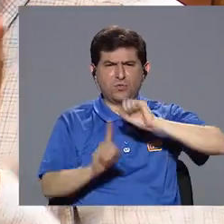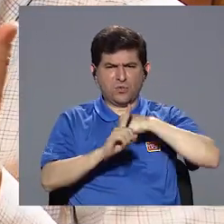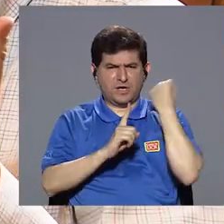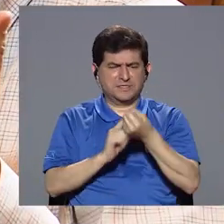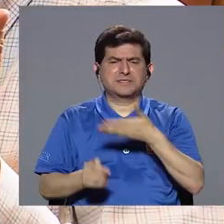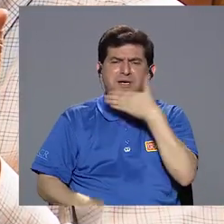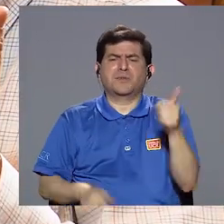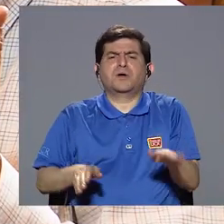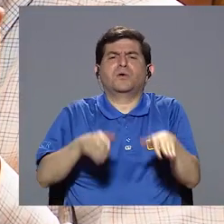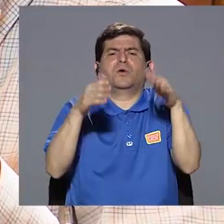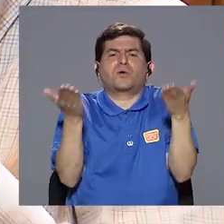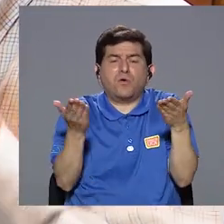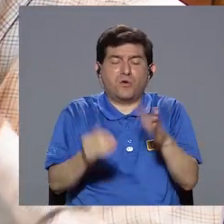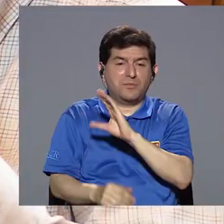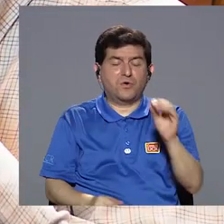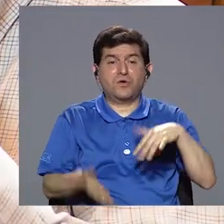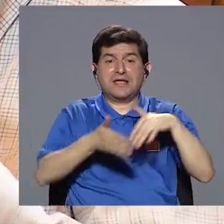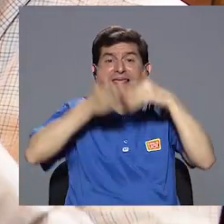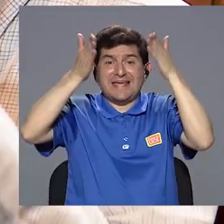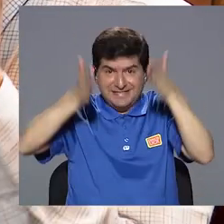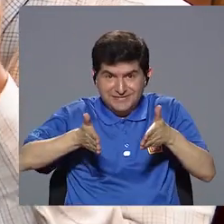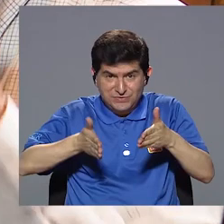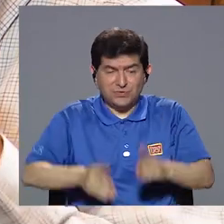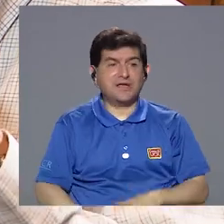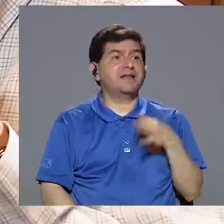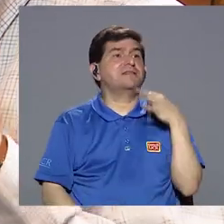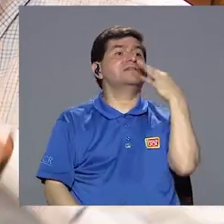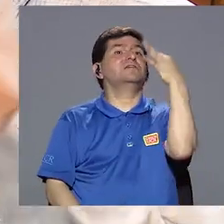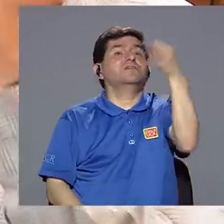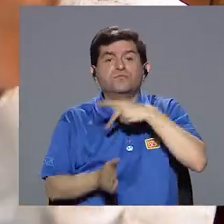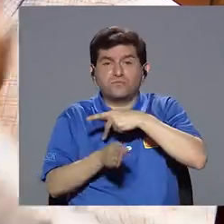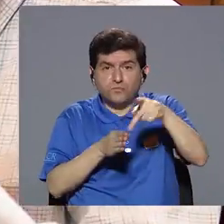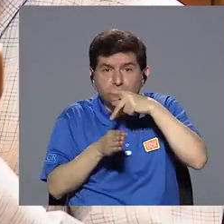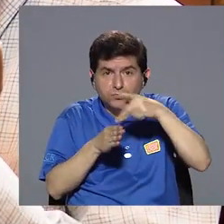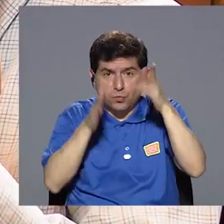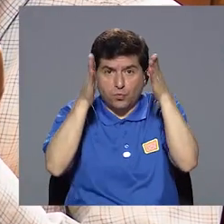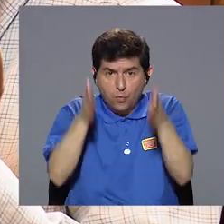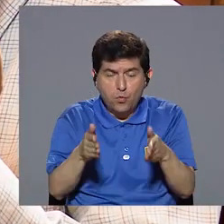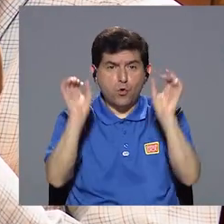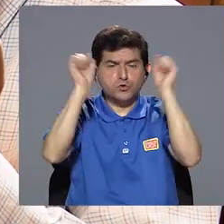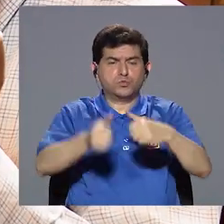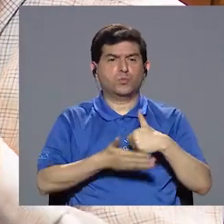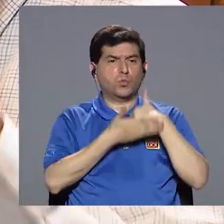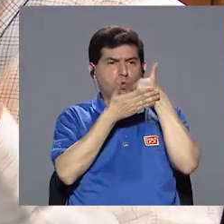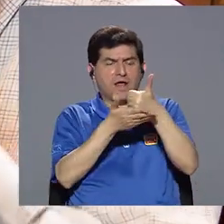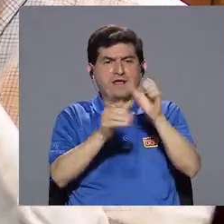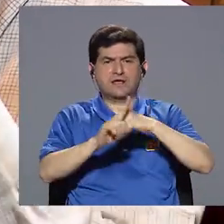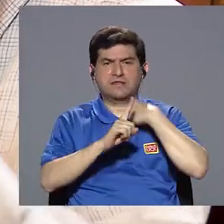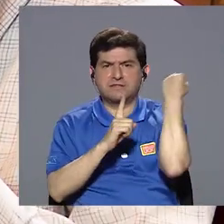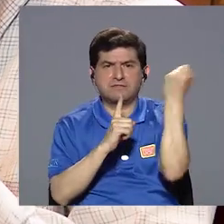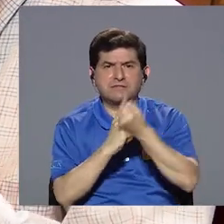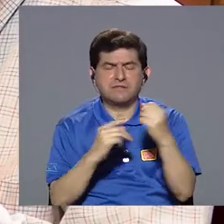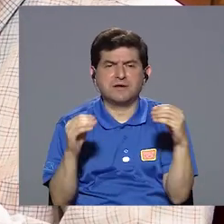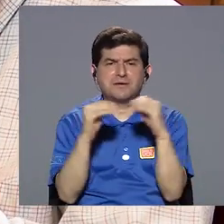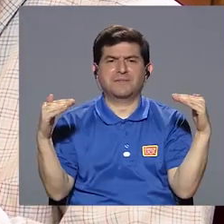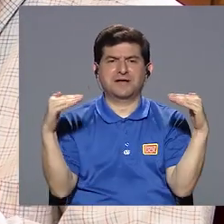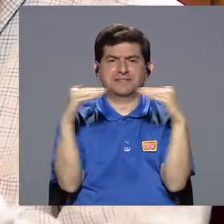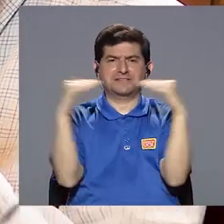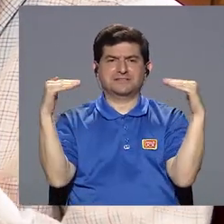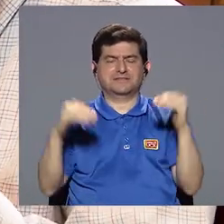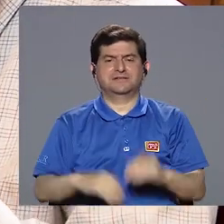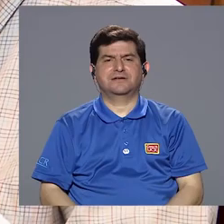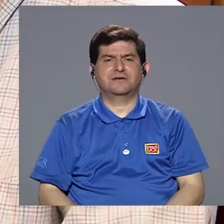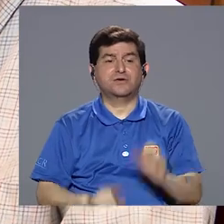como nuestra sociedad puede ser mejor y sobre todo como nuestros estudiantes y futuros profesionales pueden contribuir a una sociedad